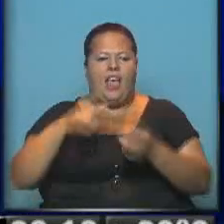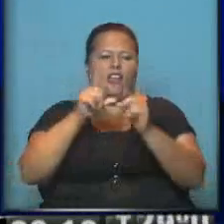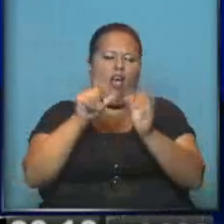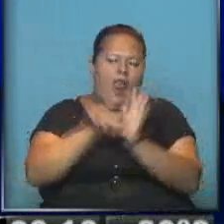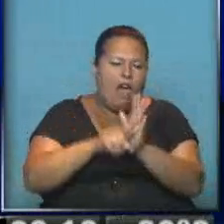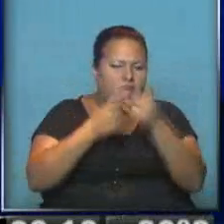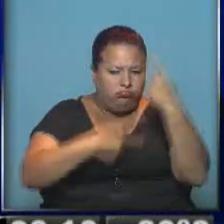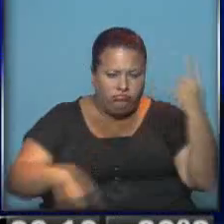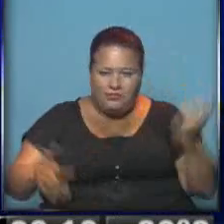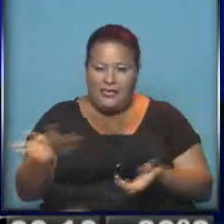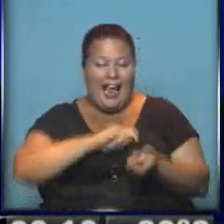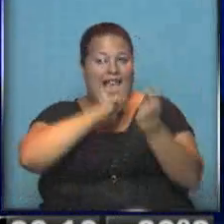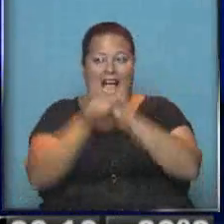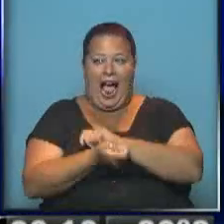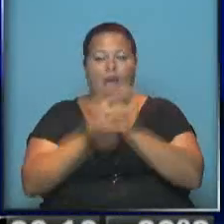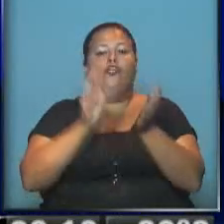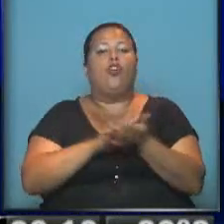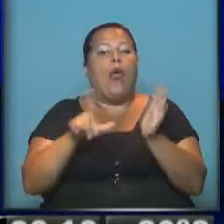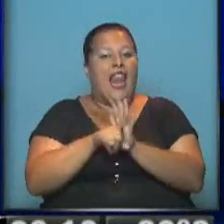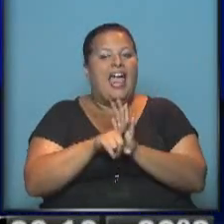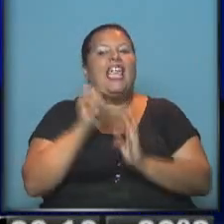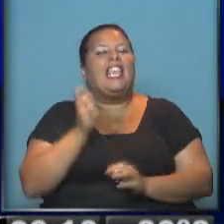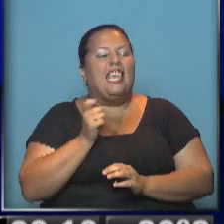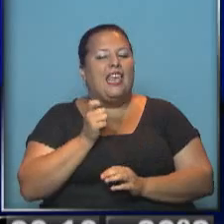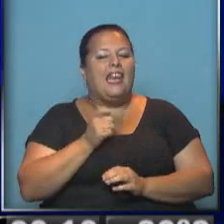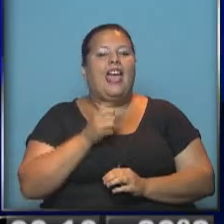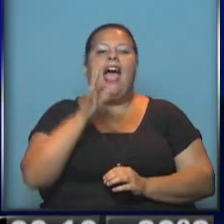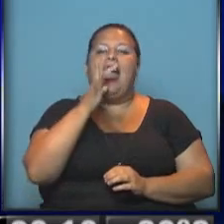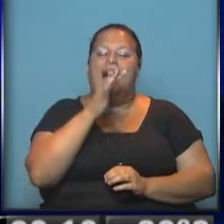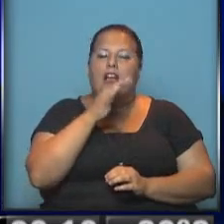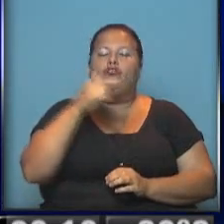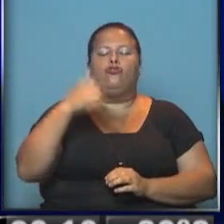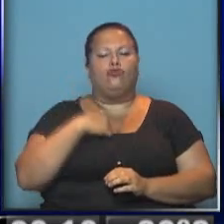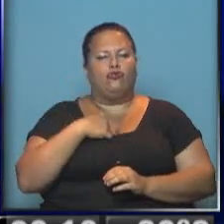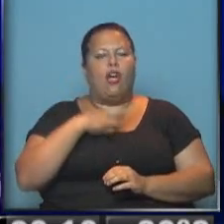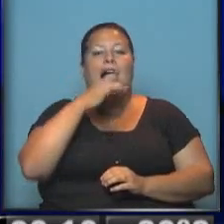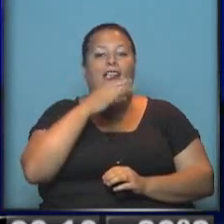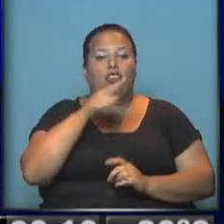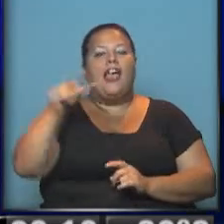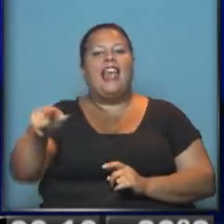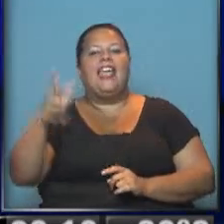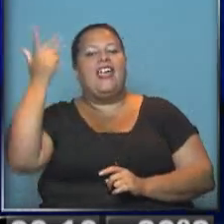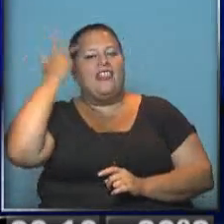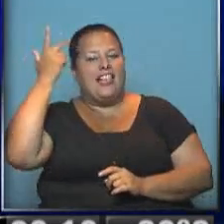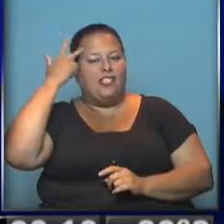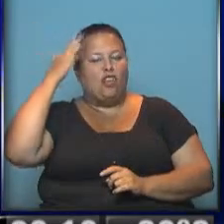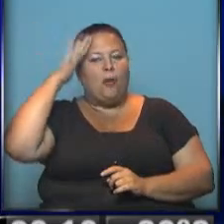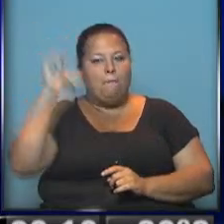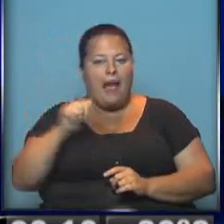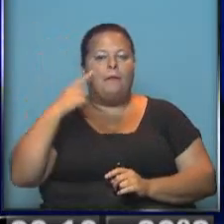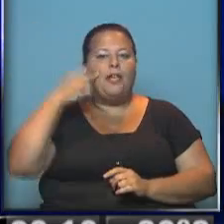fuera, digamos, desde el punto de vista legal, lo hacen el 14, yo estoy el 14, ellos lo hacen el 18